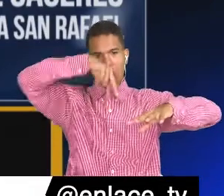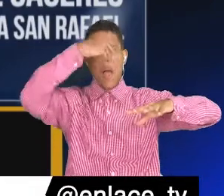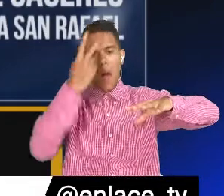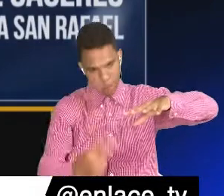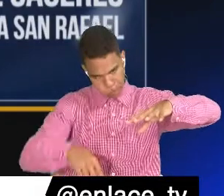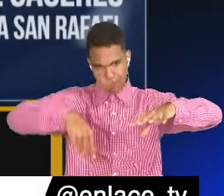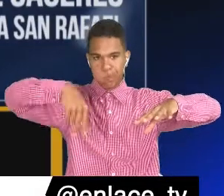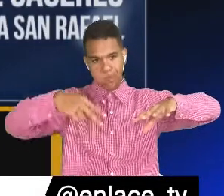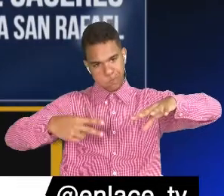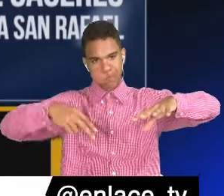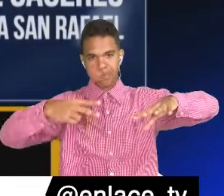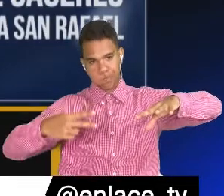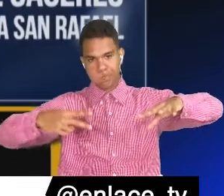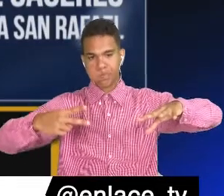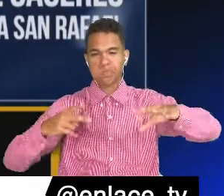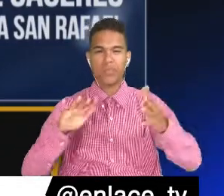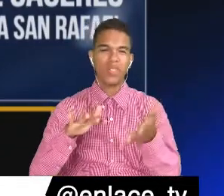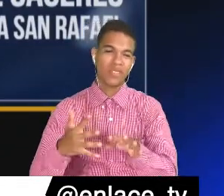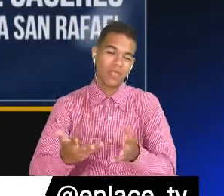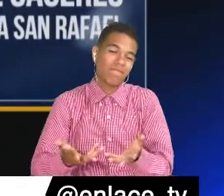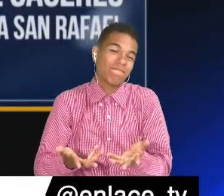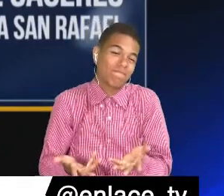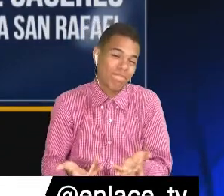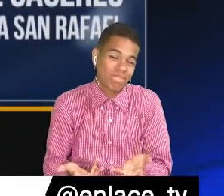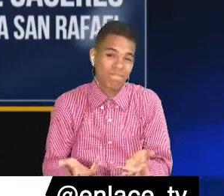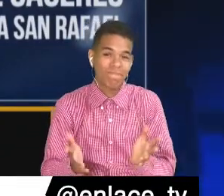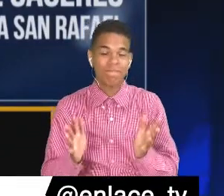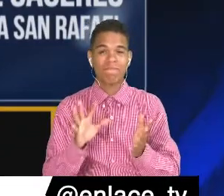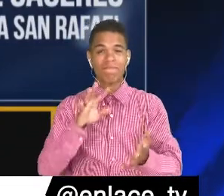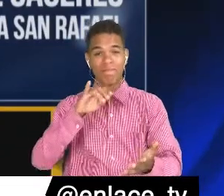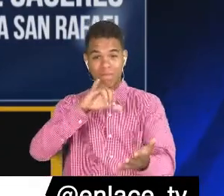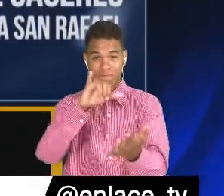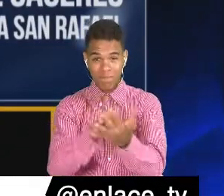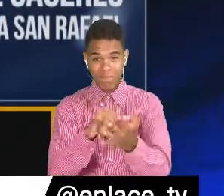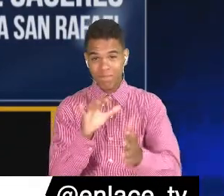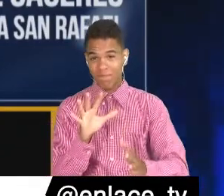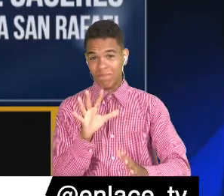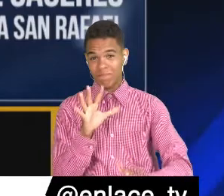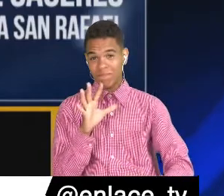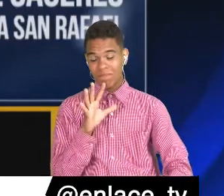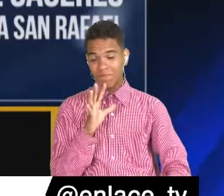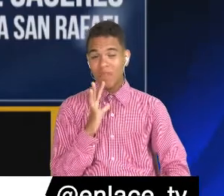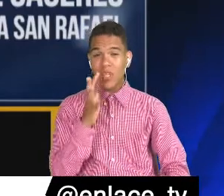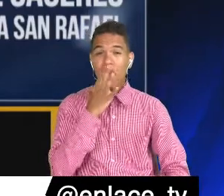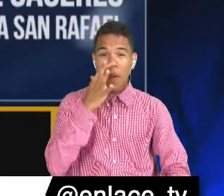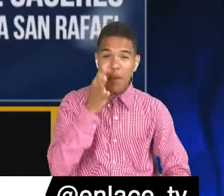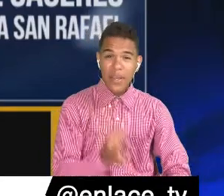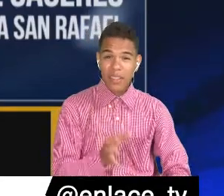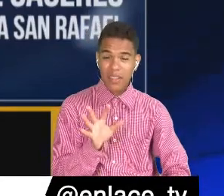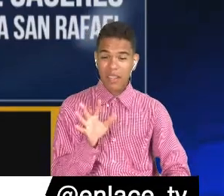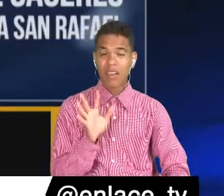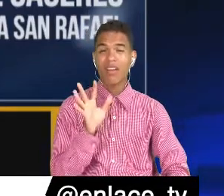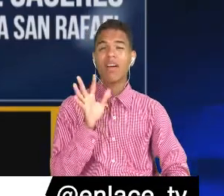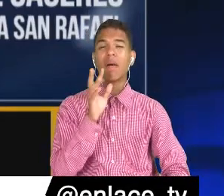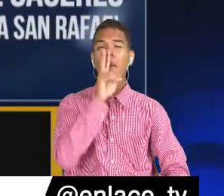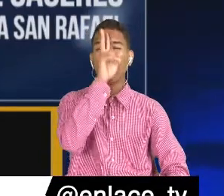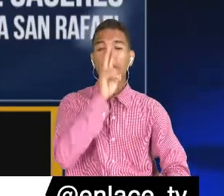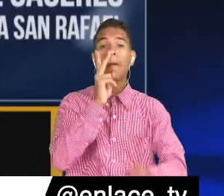Entonces, en momentos así, pues, queda como una trampa ahí, como una